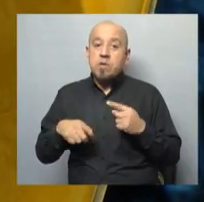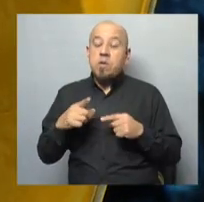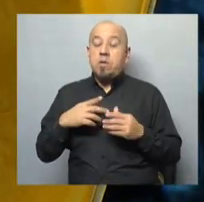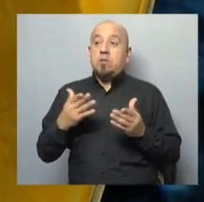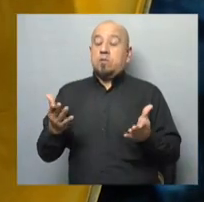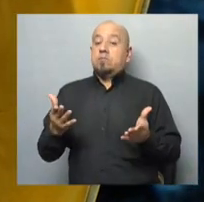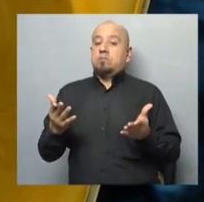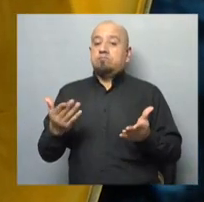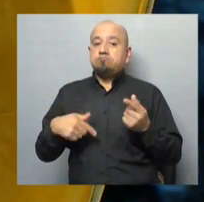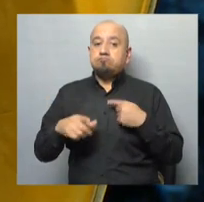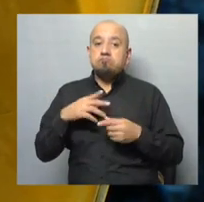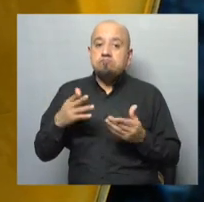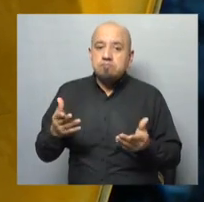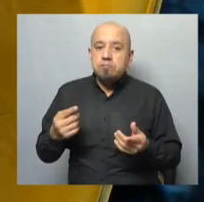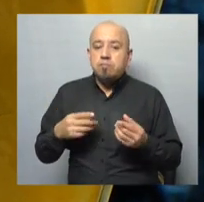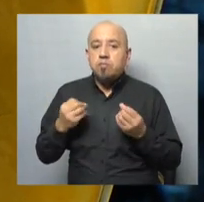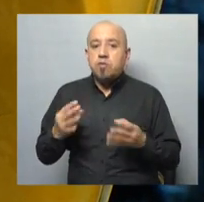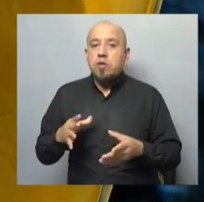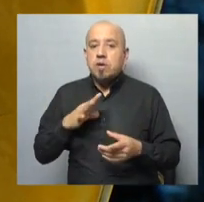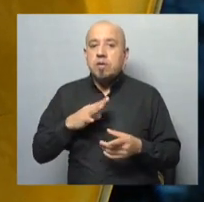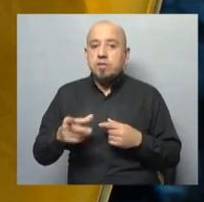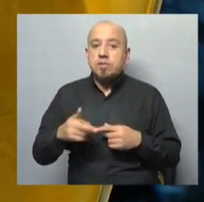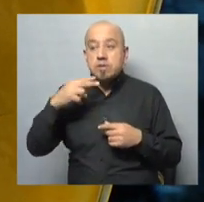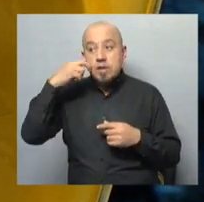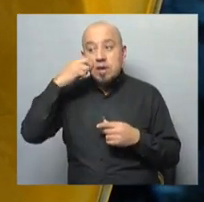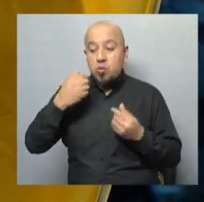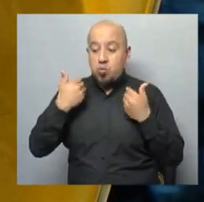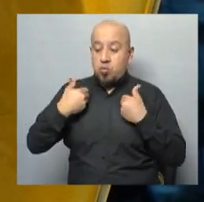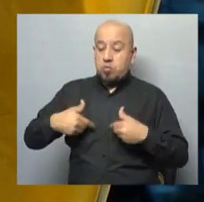y no sé cuánto de un tenía porque había desnudado